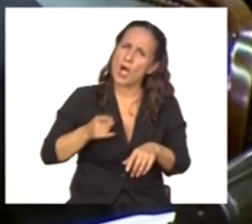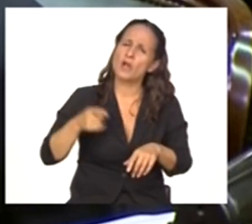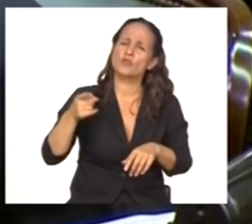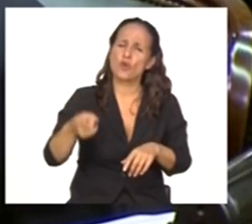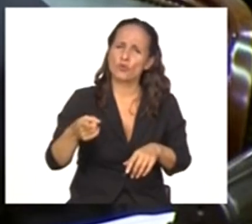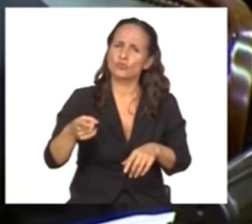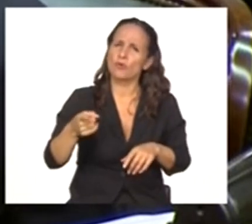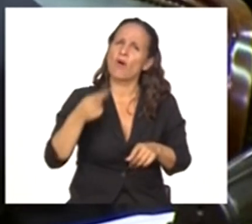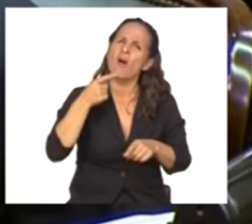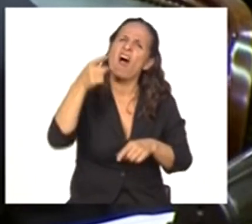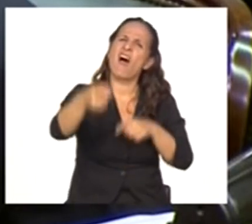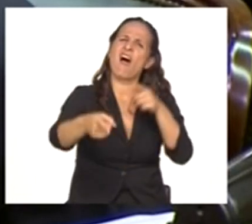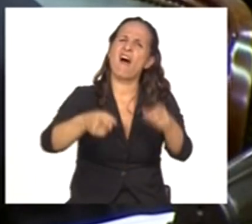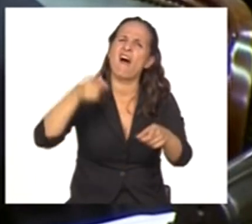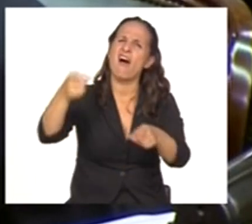que